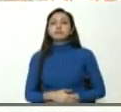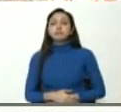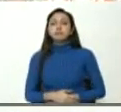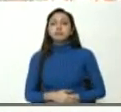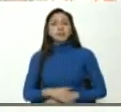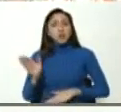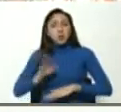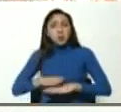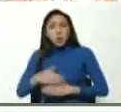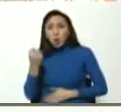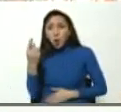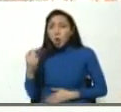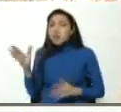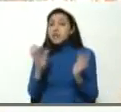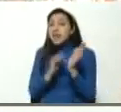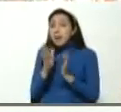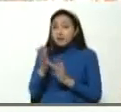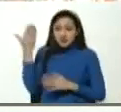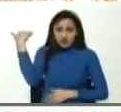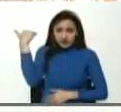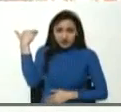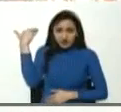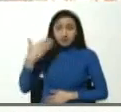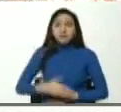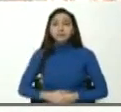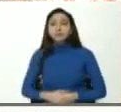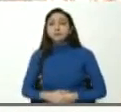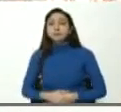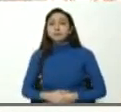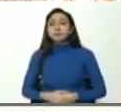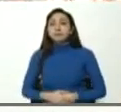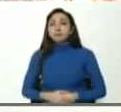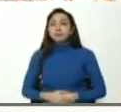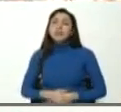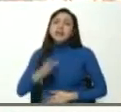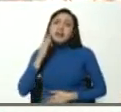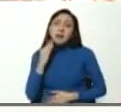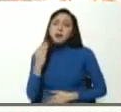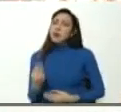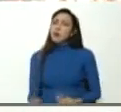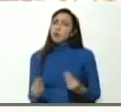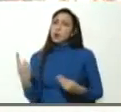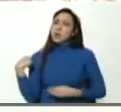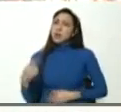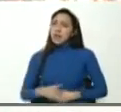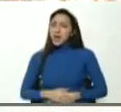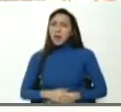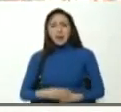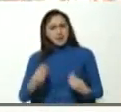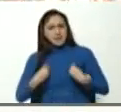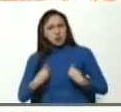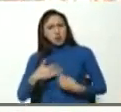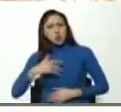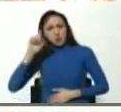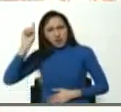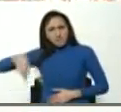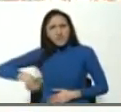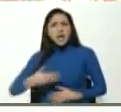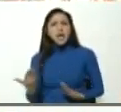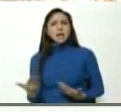porque el 11 de abril entre muchas experiencias o vivencias pero juegos